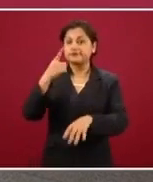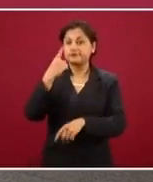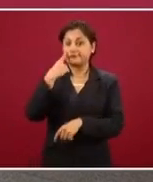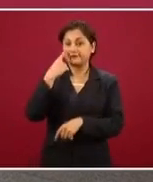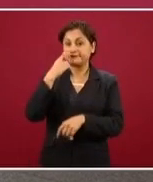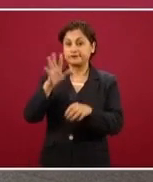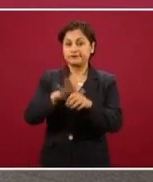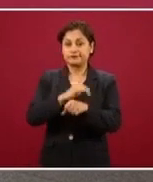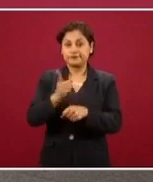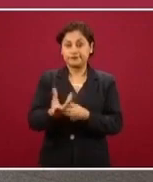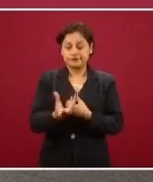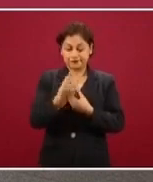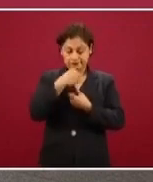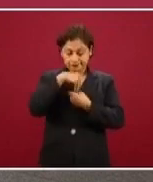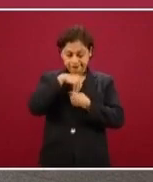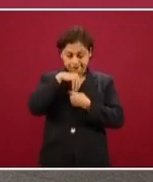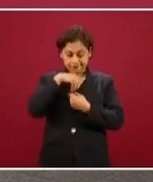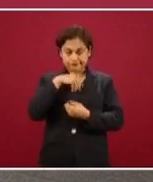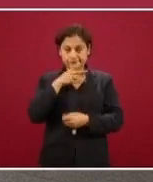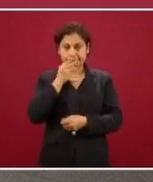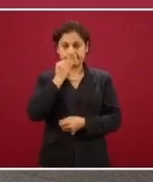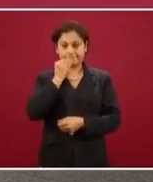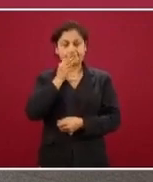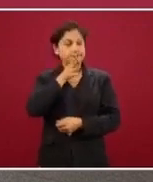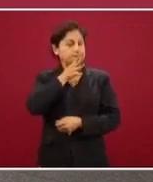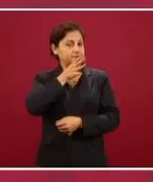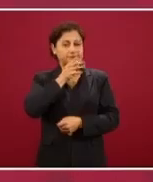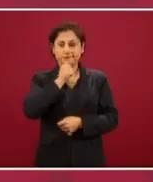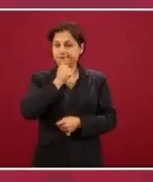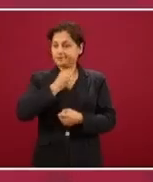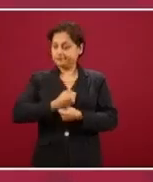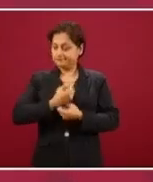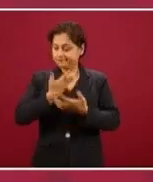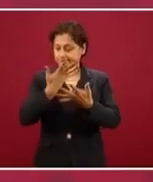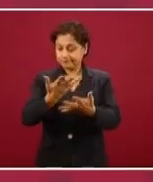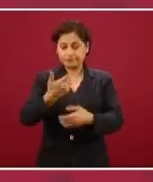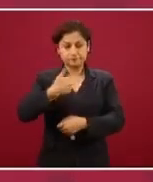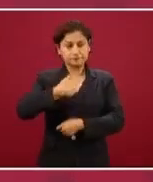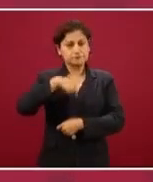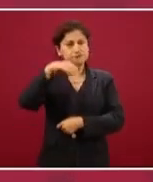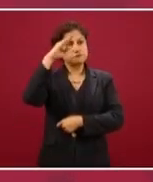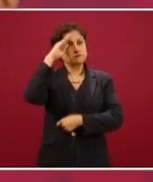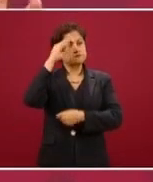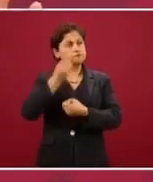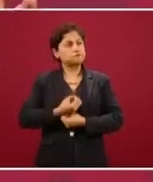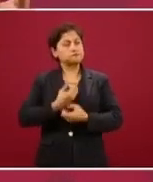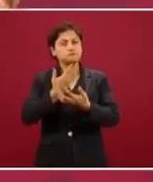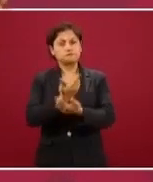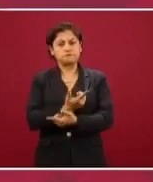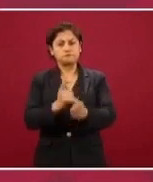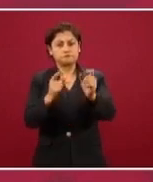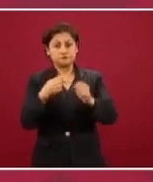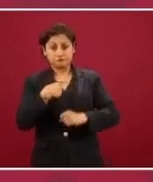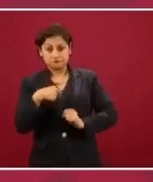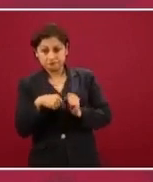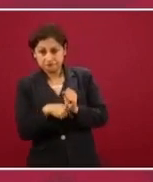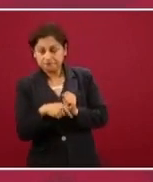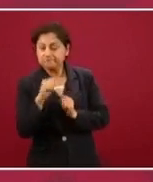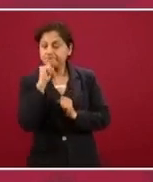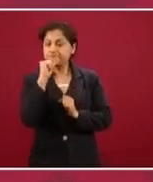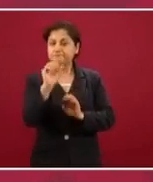mi pecho no es bodega y siempre digo lo que pienso y no hay nada que ocultar.